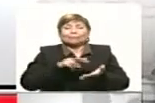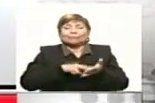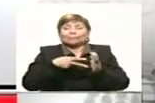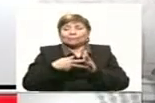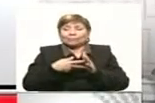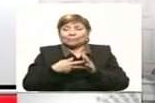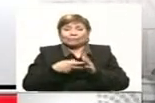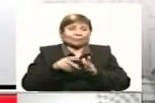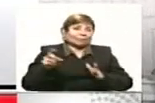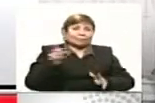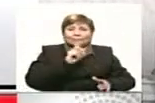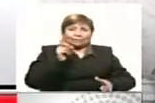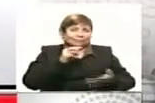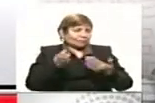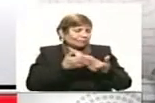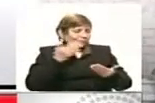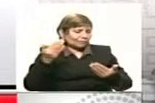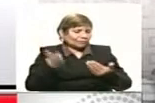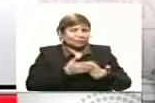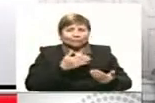que no nos es tan fácil